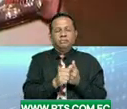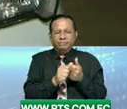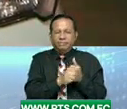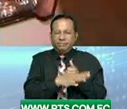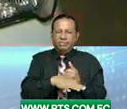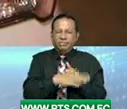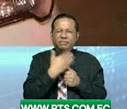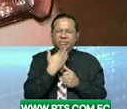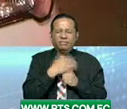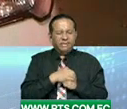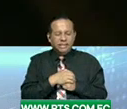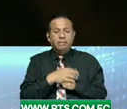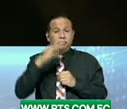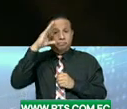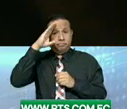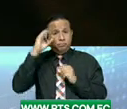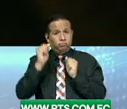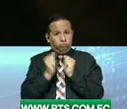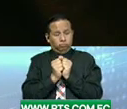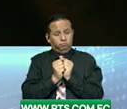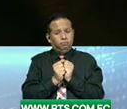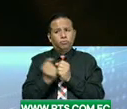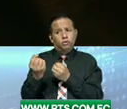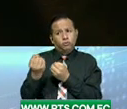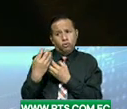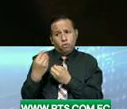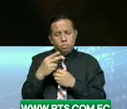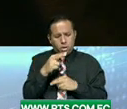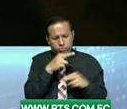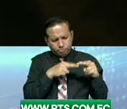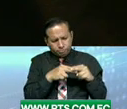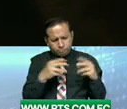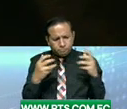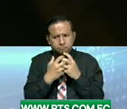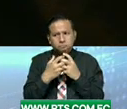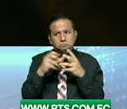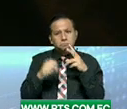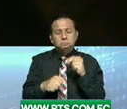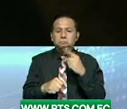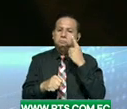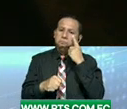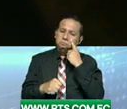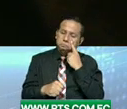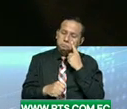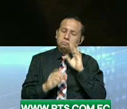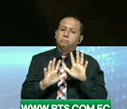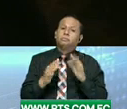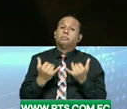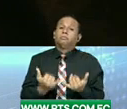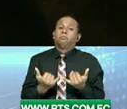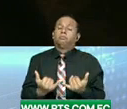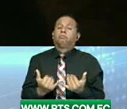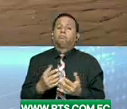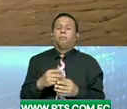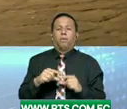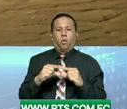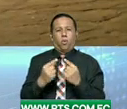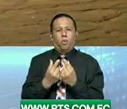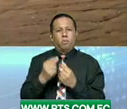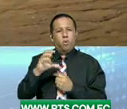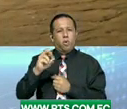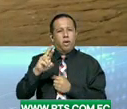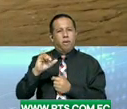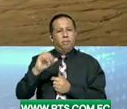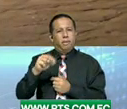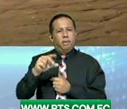puedan con la Policía Nacional cotejar información y saber exactamente de quién se trata. Pero por ahora el personal de criminalística está